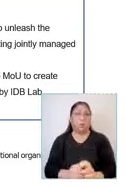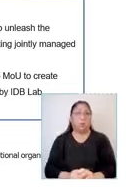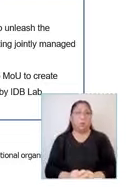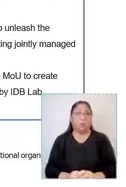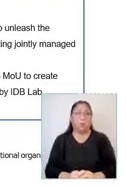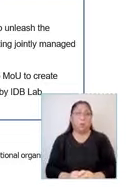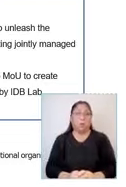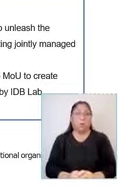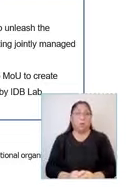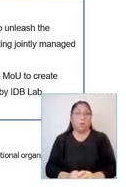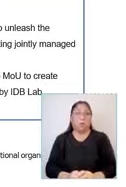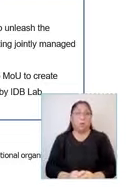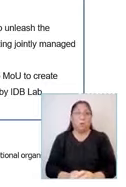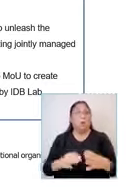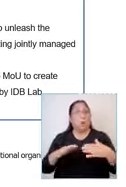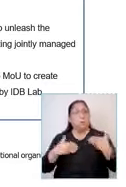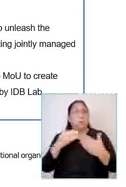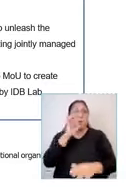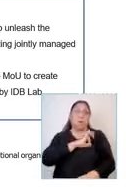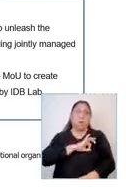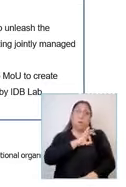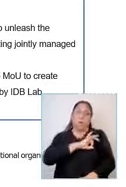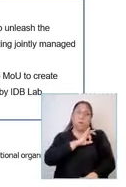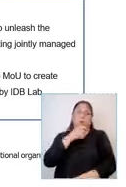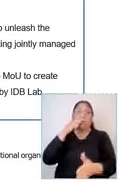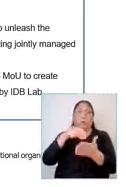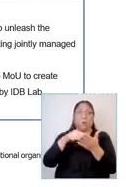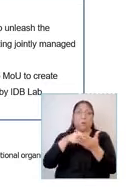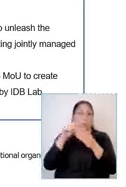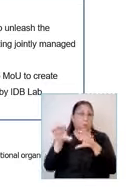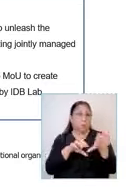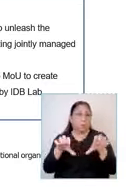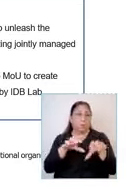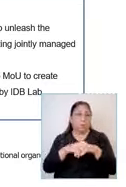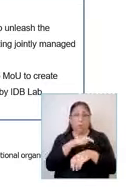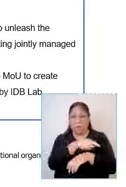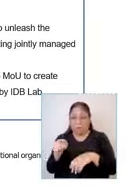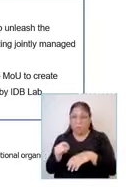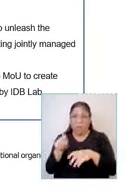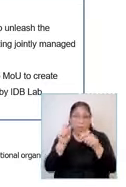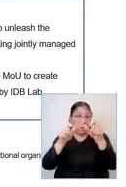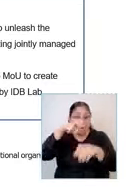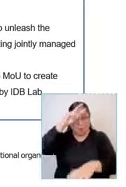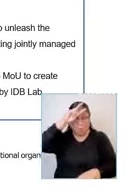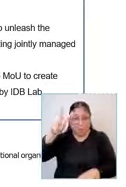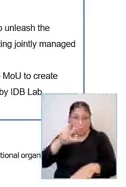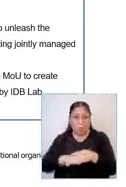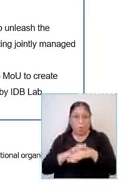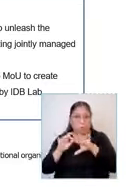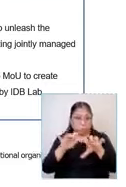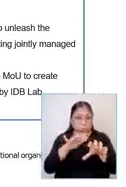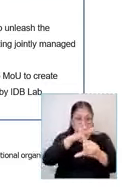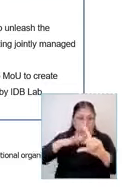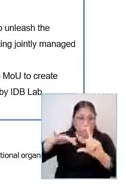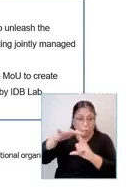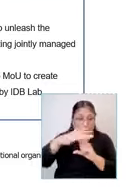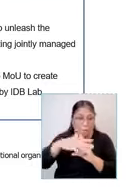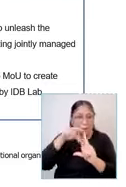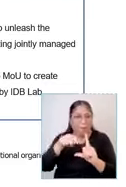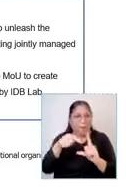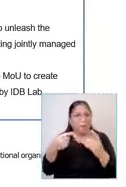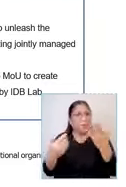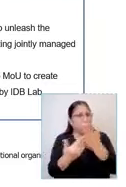pueden beneficiar de estas actividades. Los startups peruanos pueden ser beneficiarios